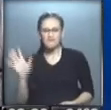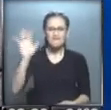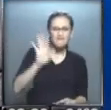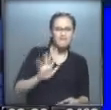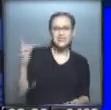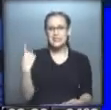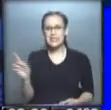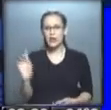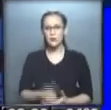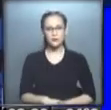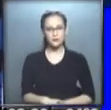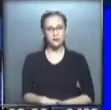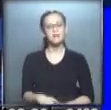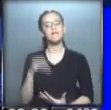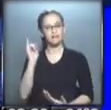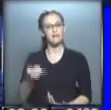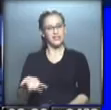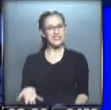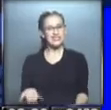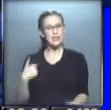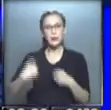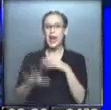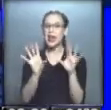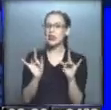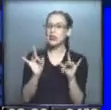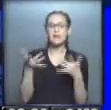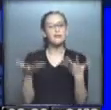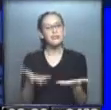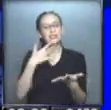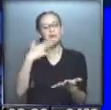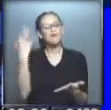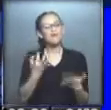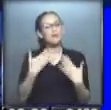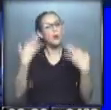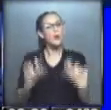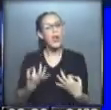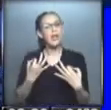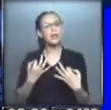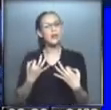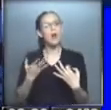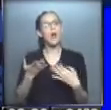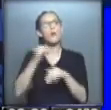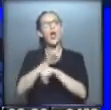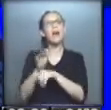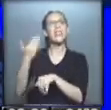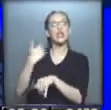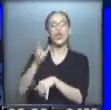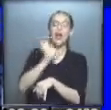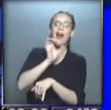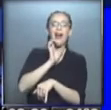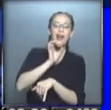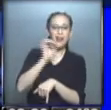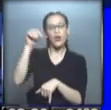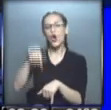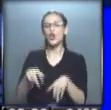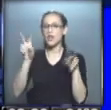me parece. Así es, va a ser difícil hablar en serio después de ver a Peter Capusotto, ¿no? Va a estar complicado, pero vamos a hablar de un